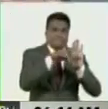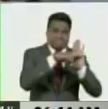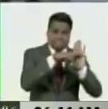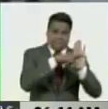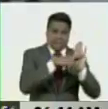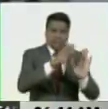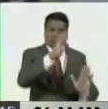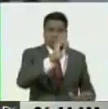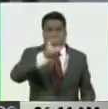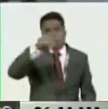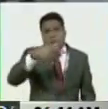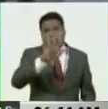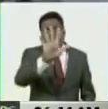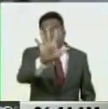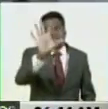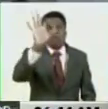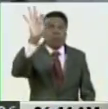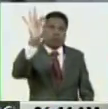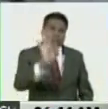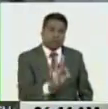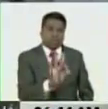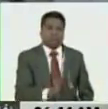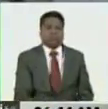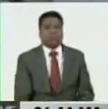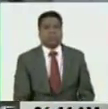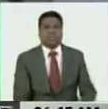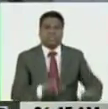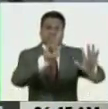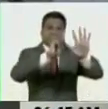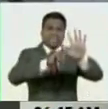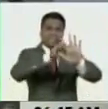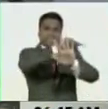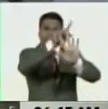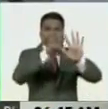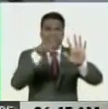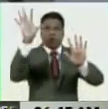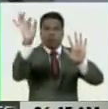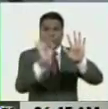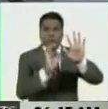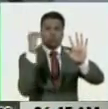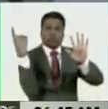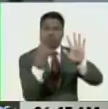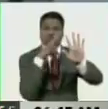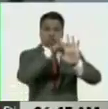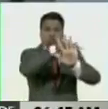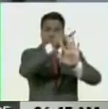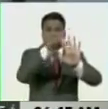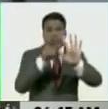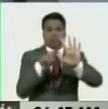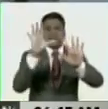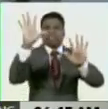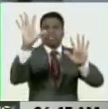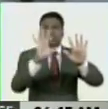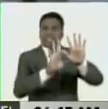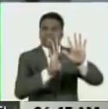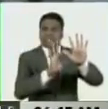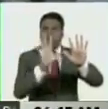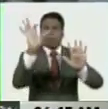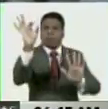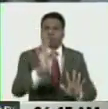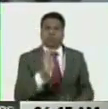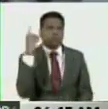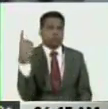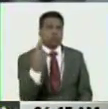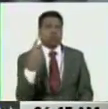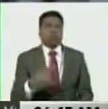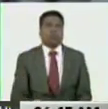el 0,5% en 12 entidades que la escoges tú como organización con fines políticos. Ejemplo, el CNE no le